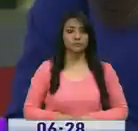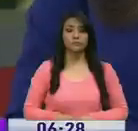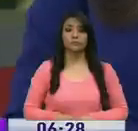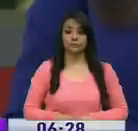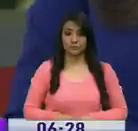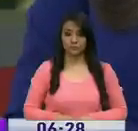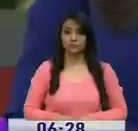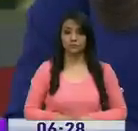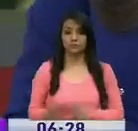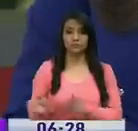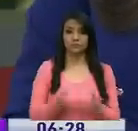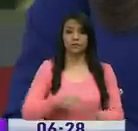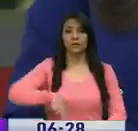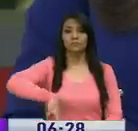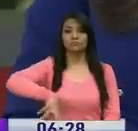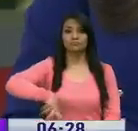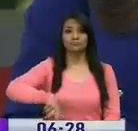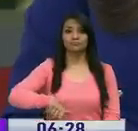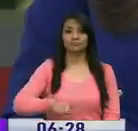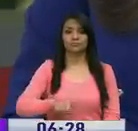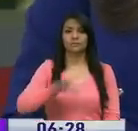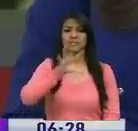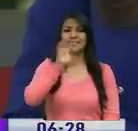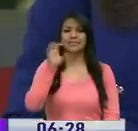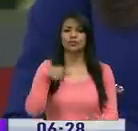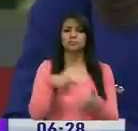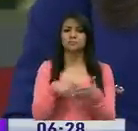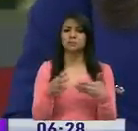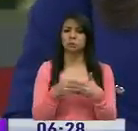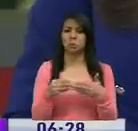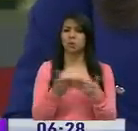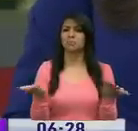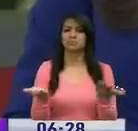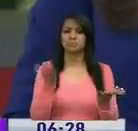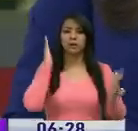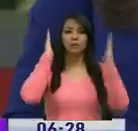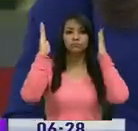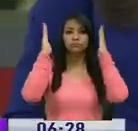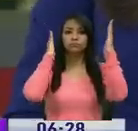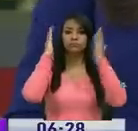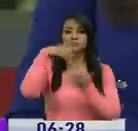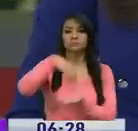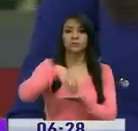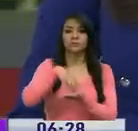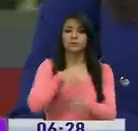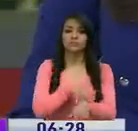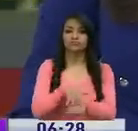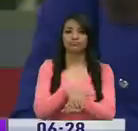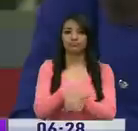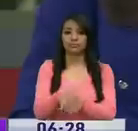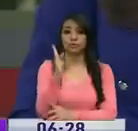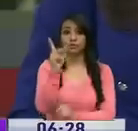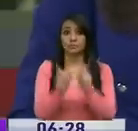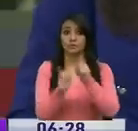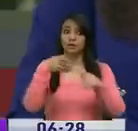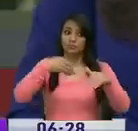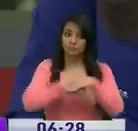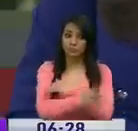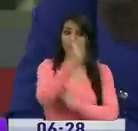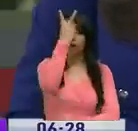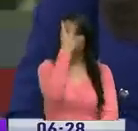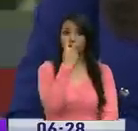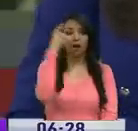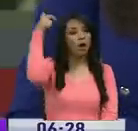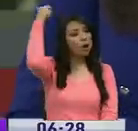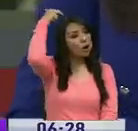y un robo de aproximadamente medio millón de dólares tuvo lugar en babahoyo provincia de los ríos dos sujetos ingresaron a un hotel fingiendo ser